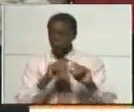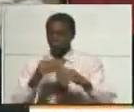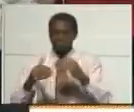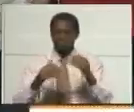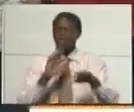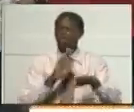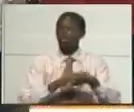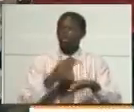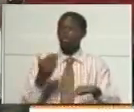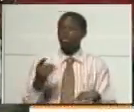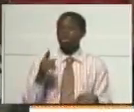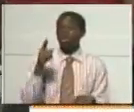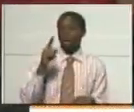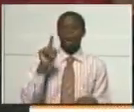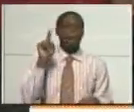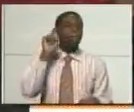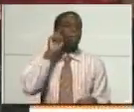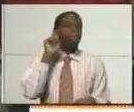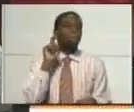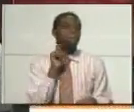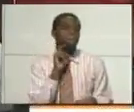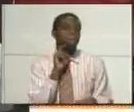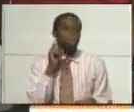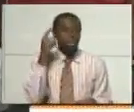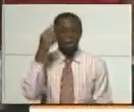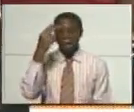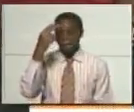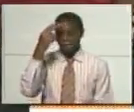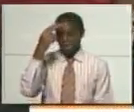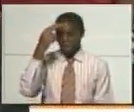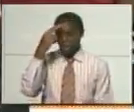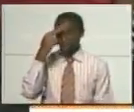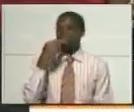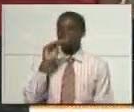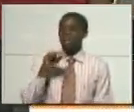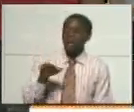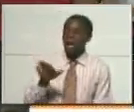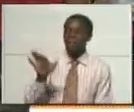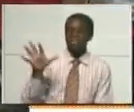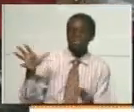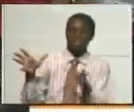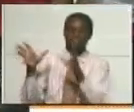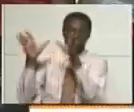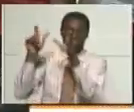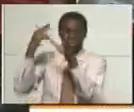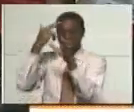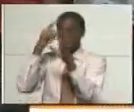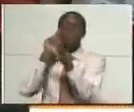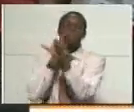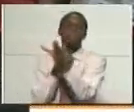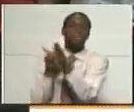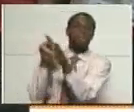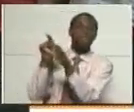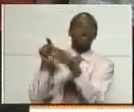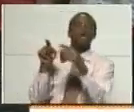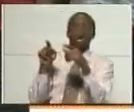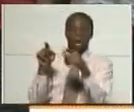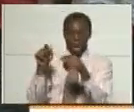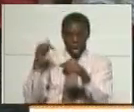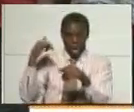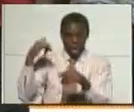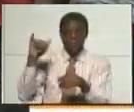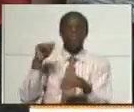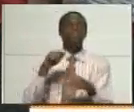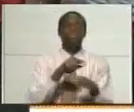maternidad de Carrizal, en los Altos Mirandinos, ha sido sitiada por las bandas armadas de la